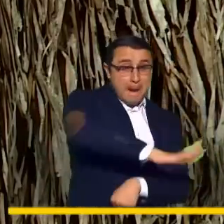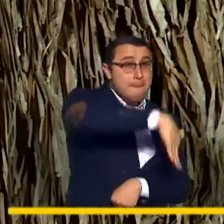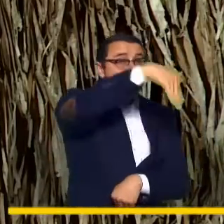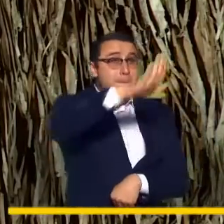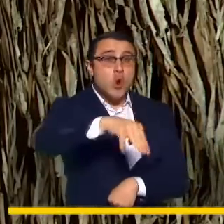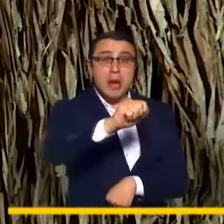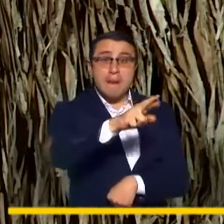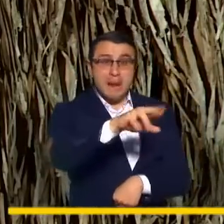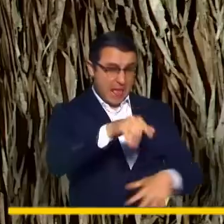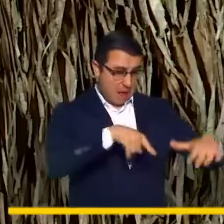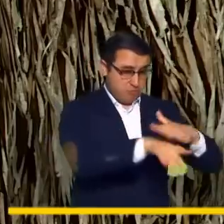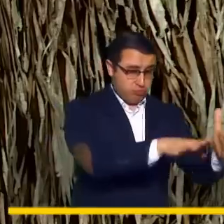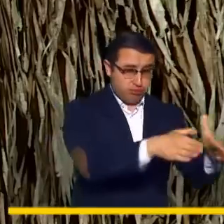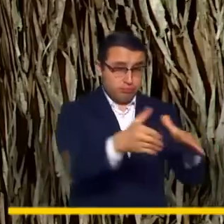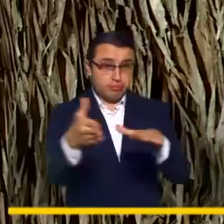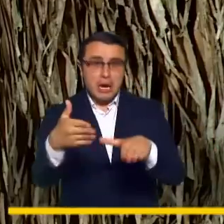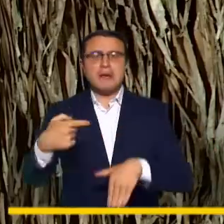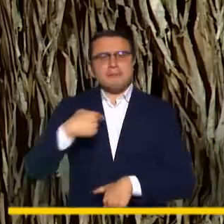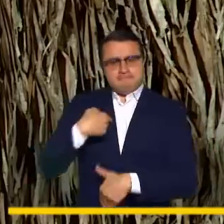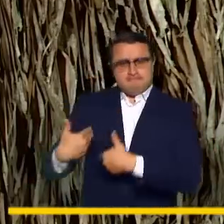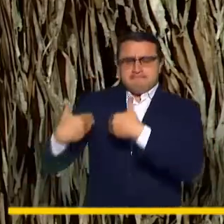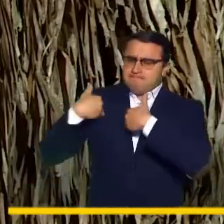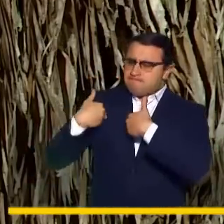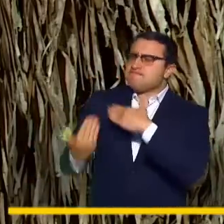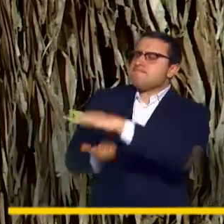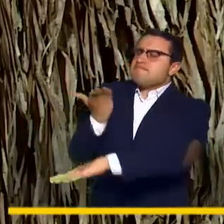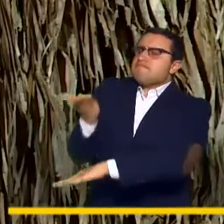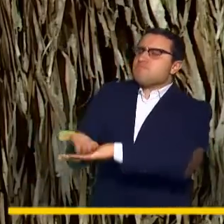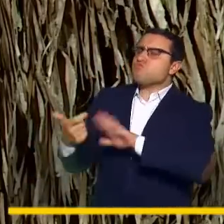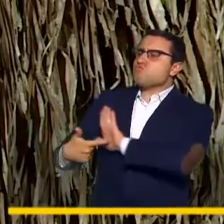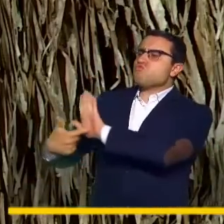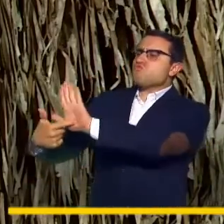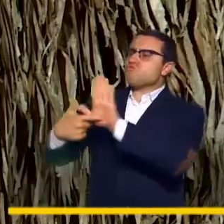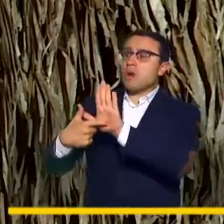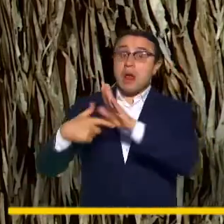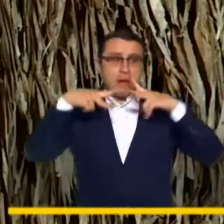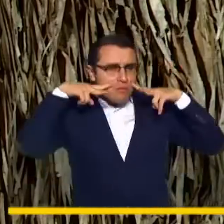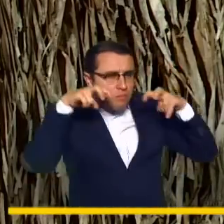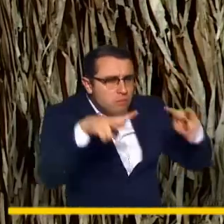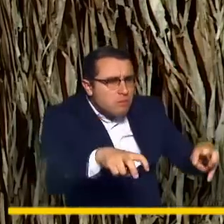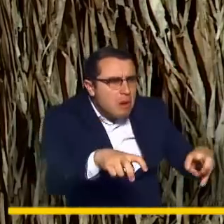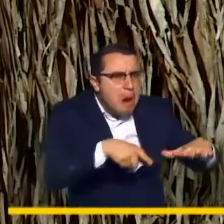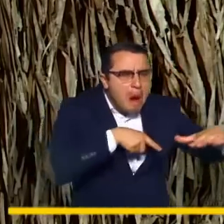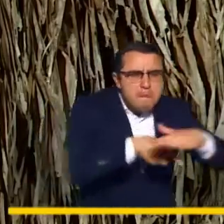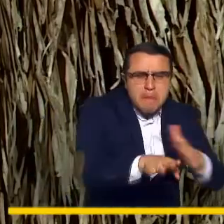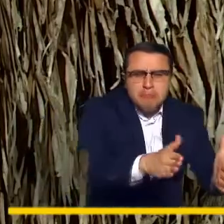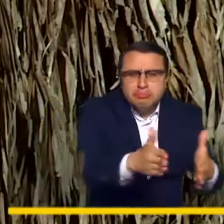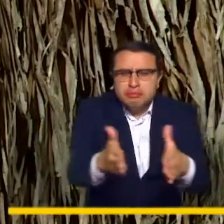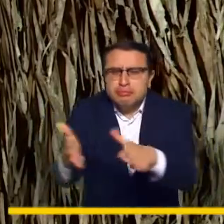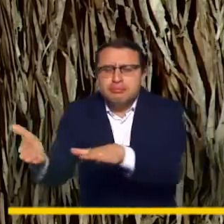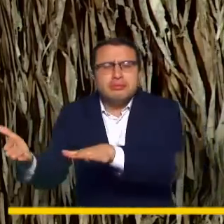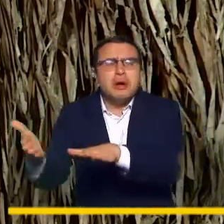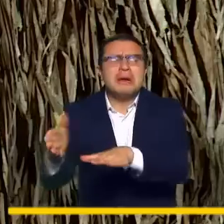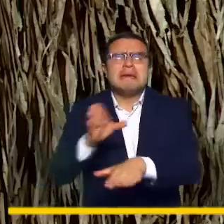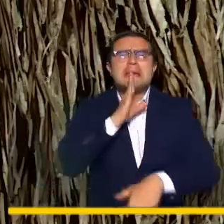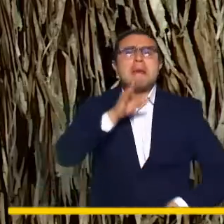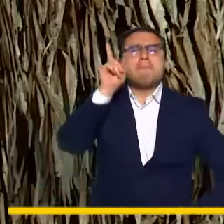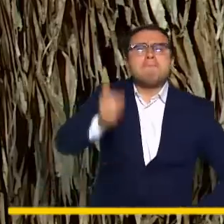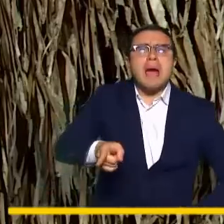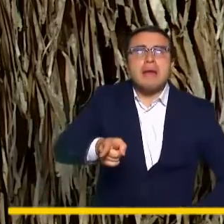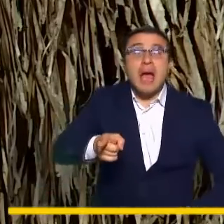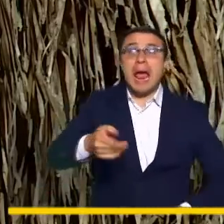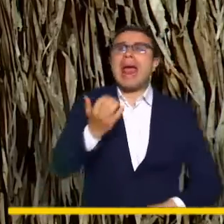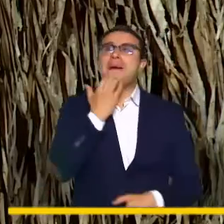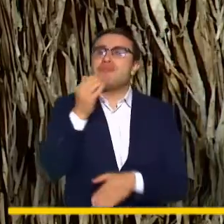República y descubrir que quienes ordenaban los asesinatos, como en el caso de Macayepo, no lejos de